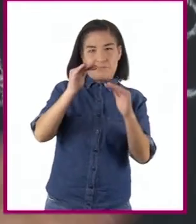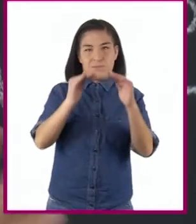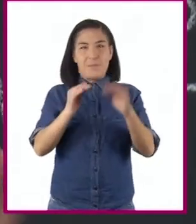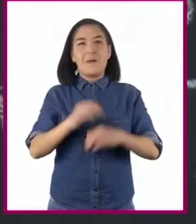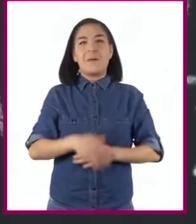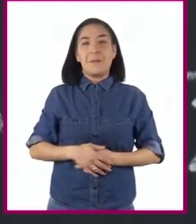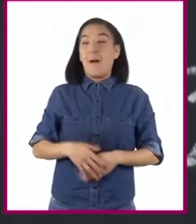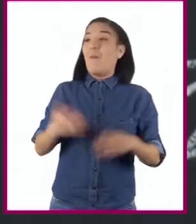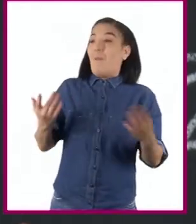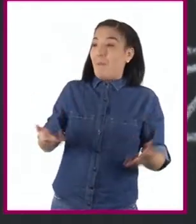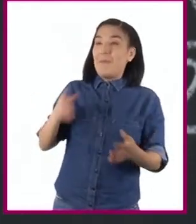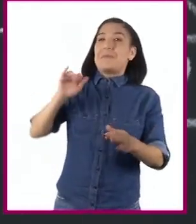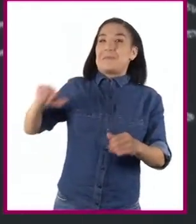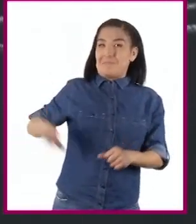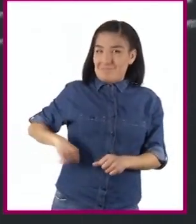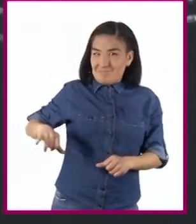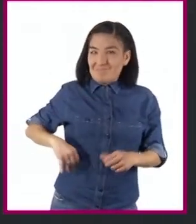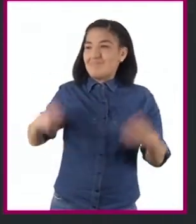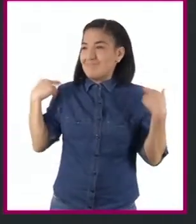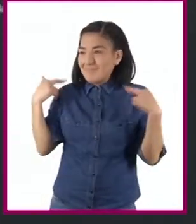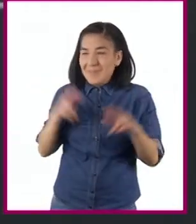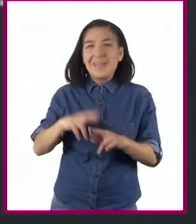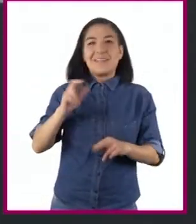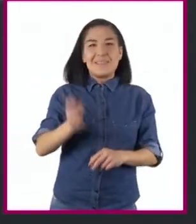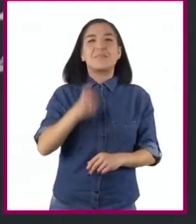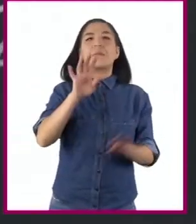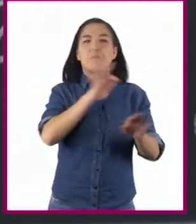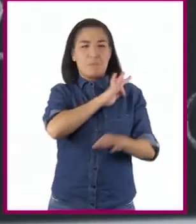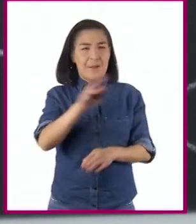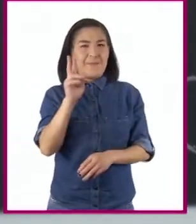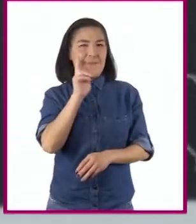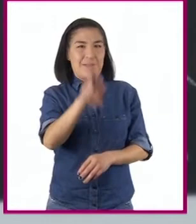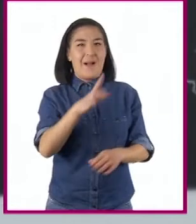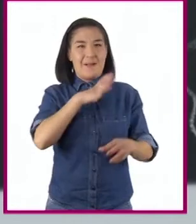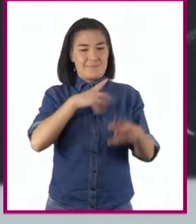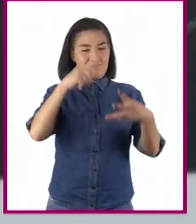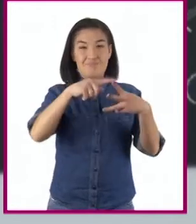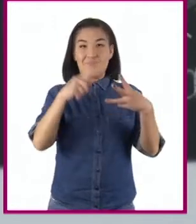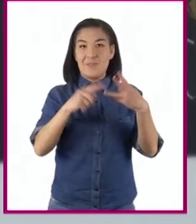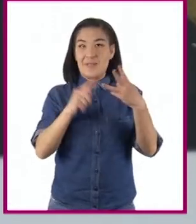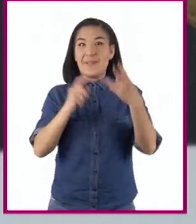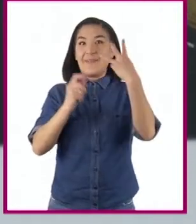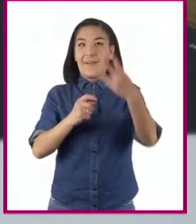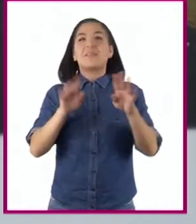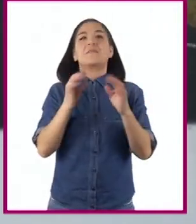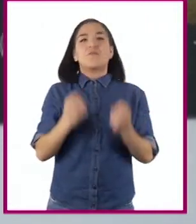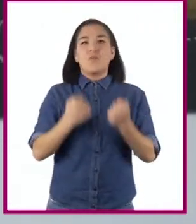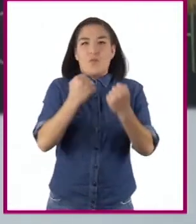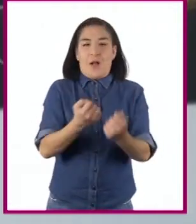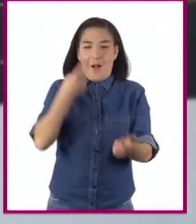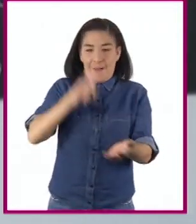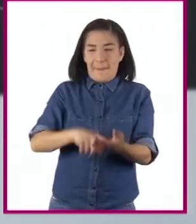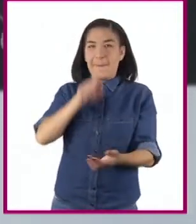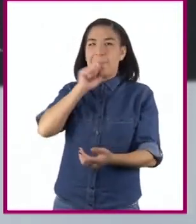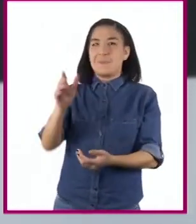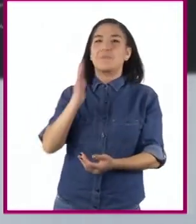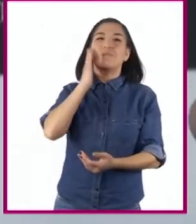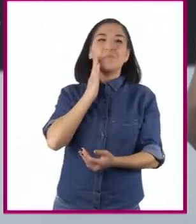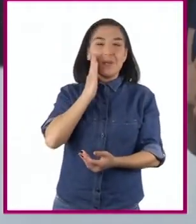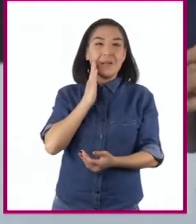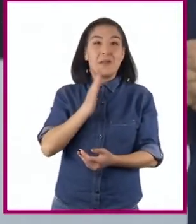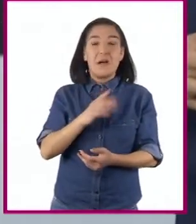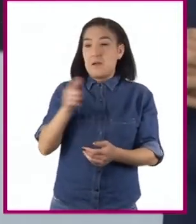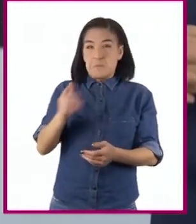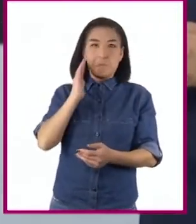¡Qué interesante, maestra! Pudimos ver que tres fuerzas estaban actuando sobre esa manzana y esta no